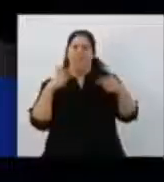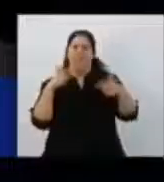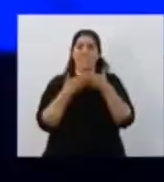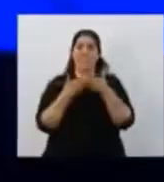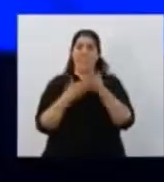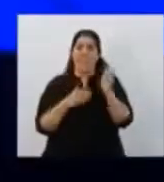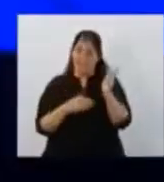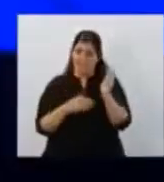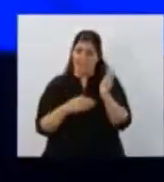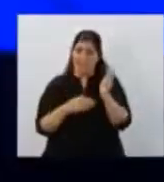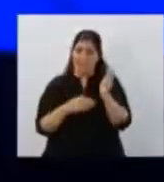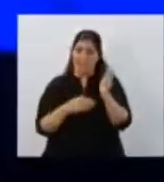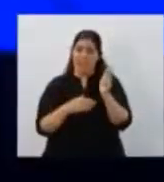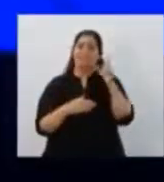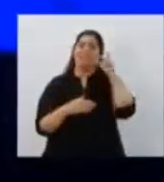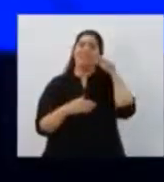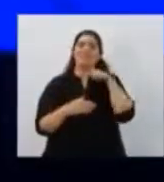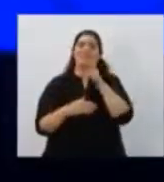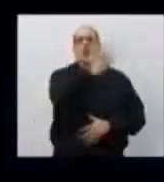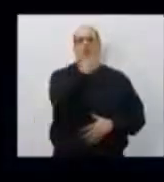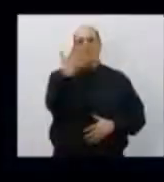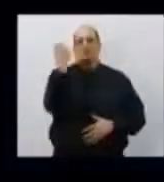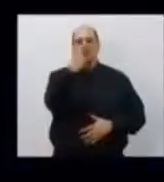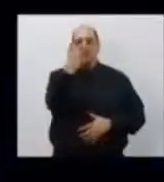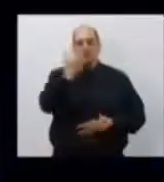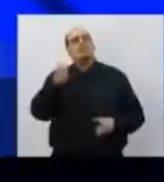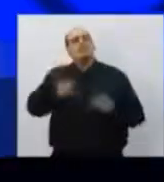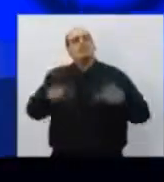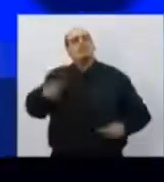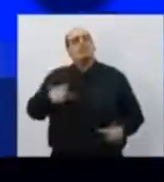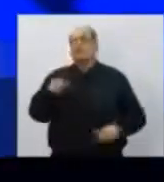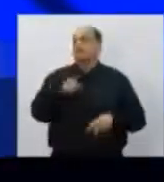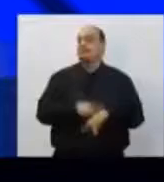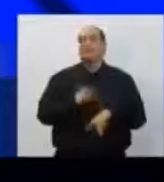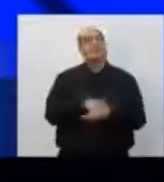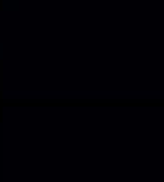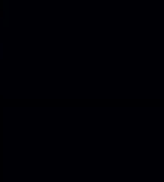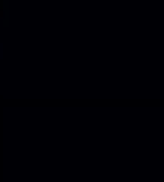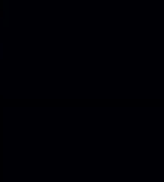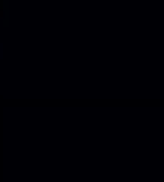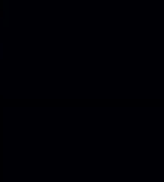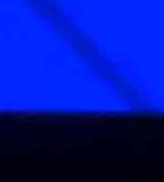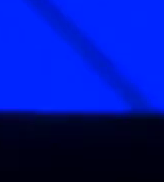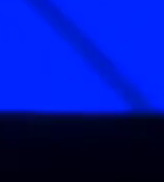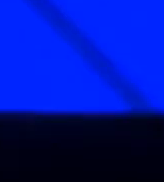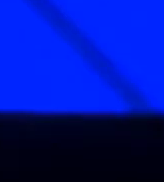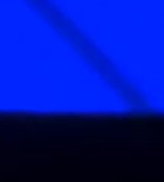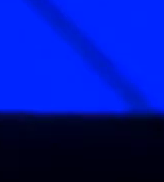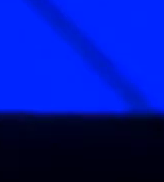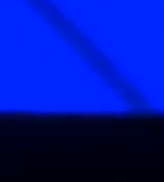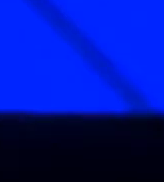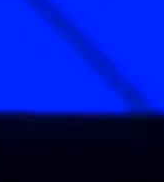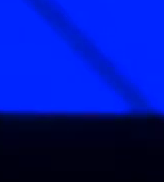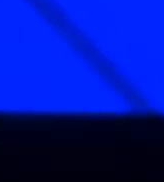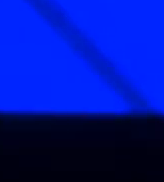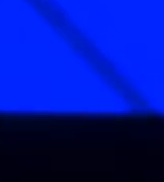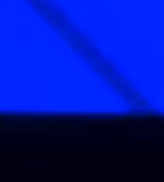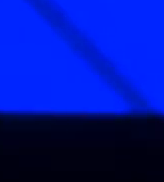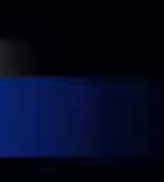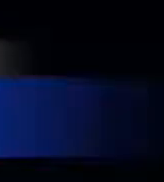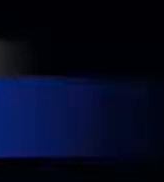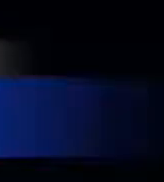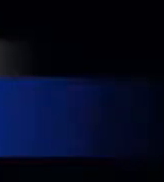Salud. Gómez Centurión, su palabra. Siendo muy joven. Se terminó el tiempo. Tiene la palabra Mauricio Macri, no,